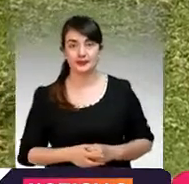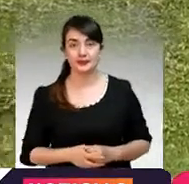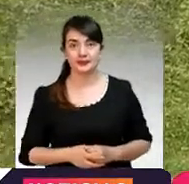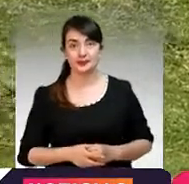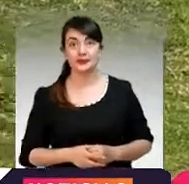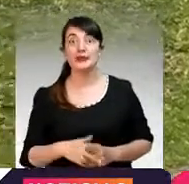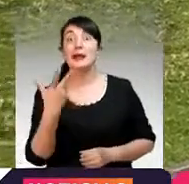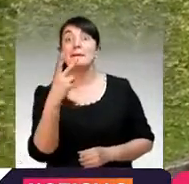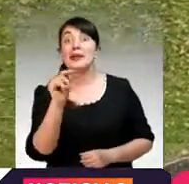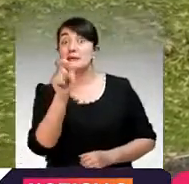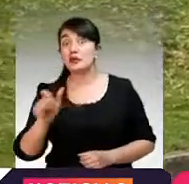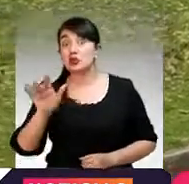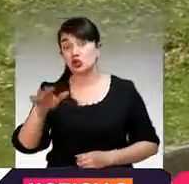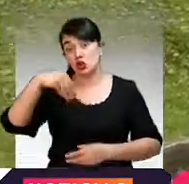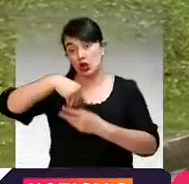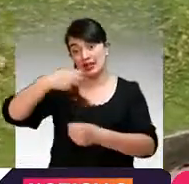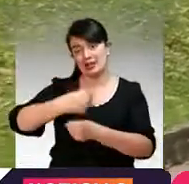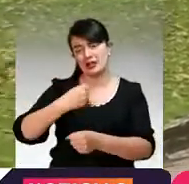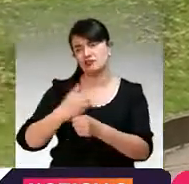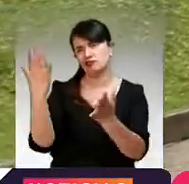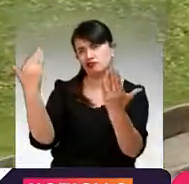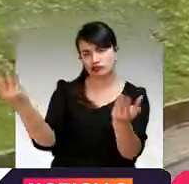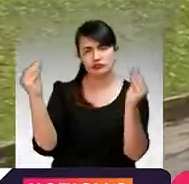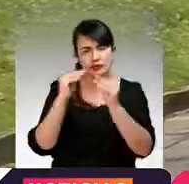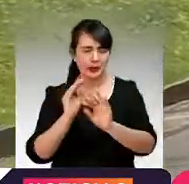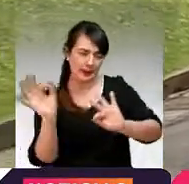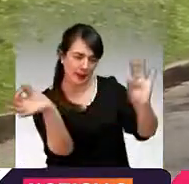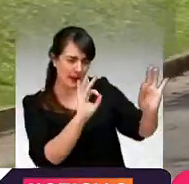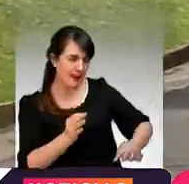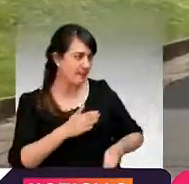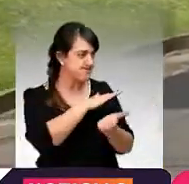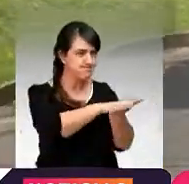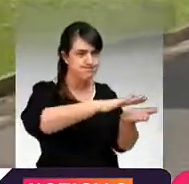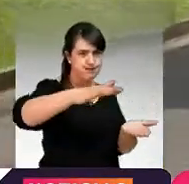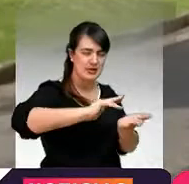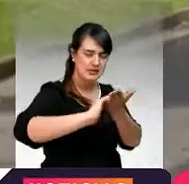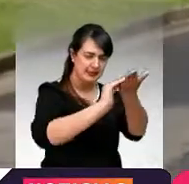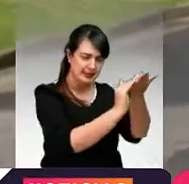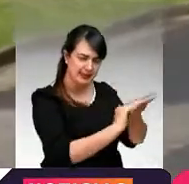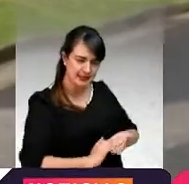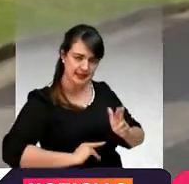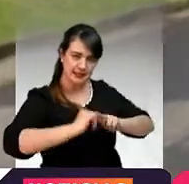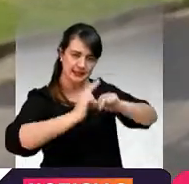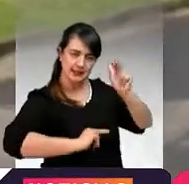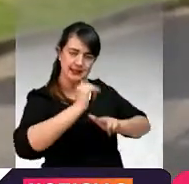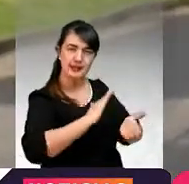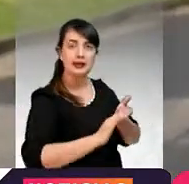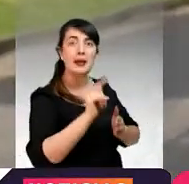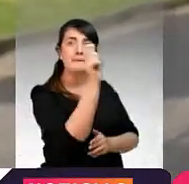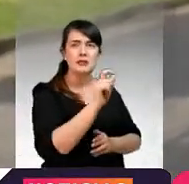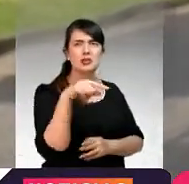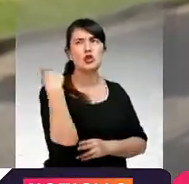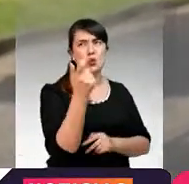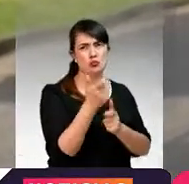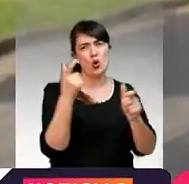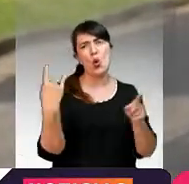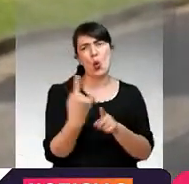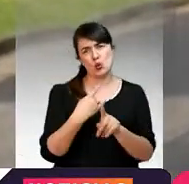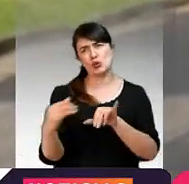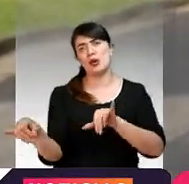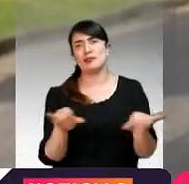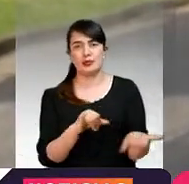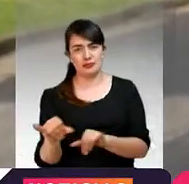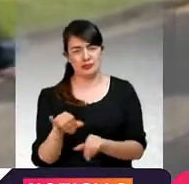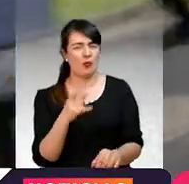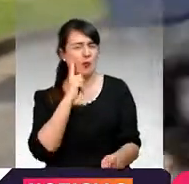20 trabajadores se requirieron para darle una nueva imagen a esta carretera que es predilecta por personas de diferentes partes del departamento que